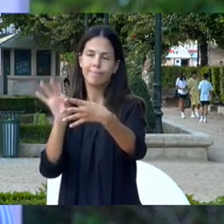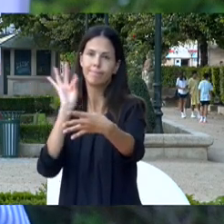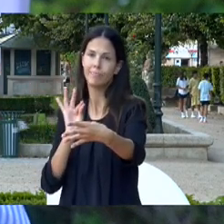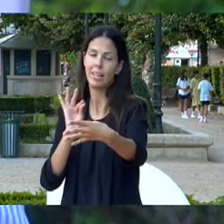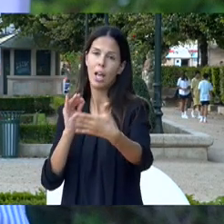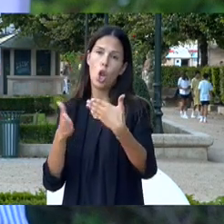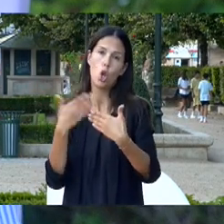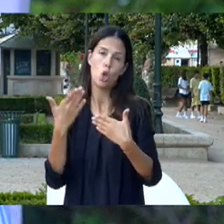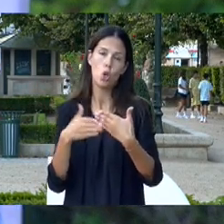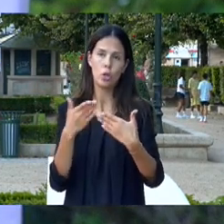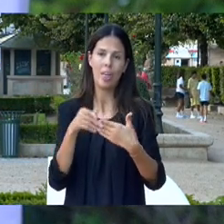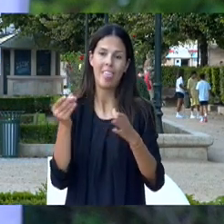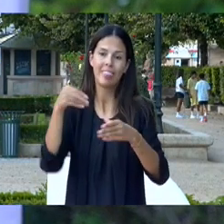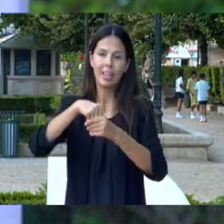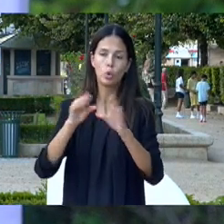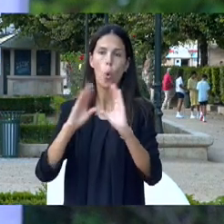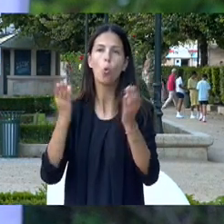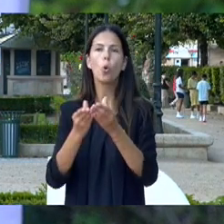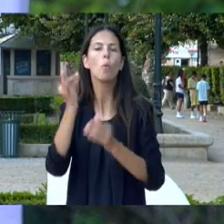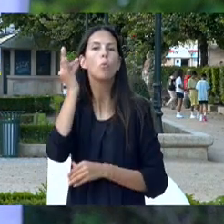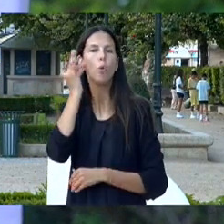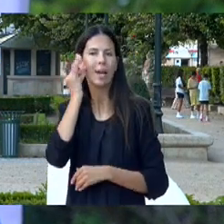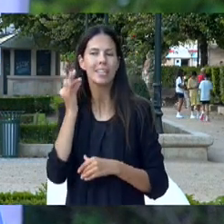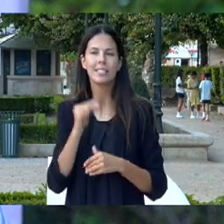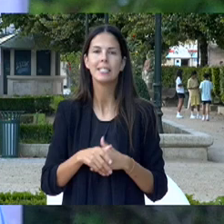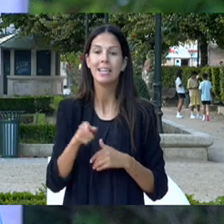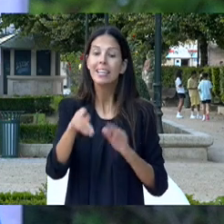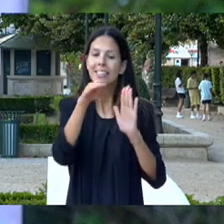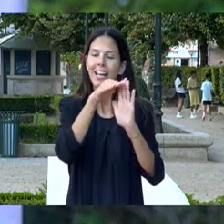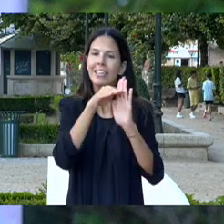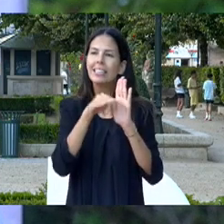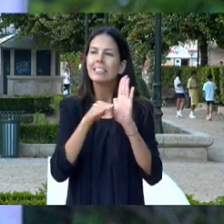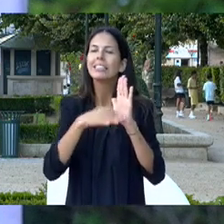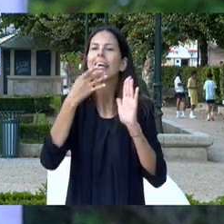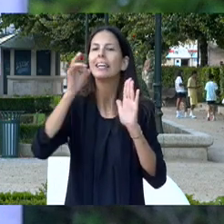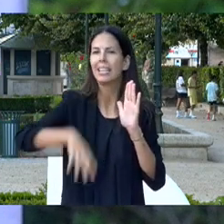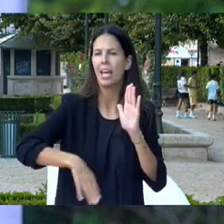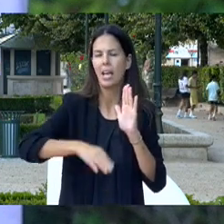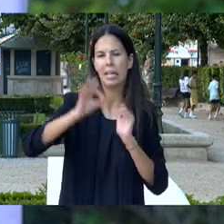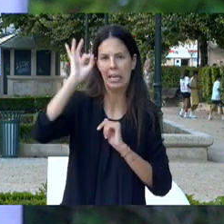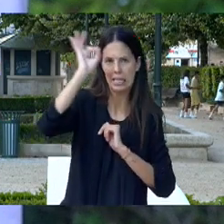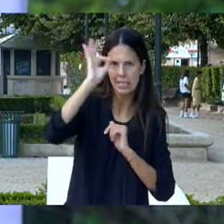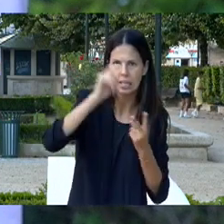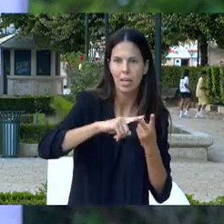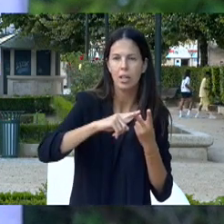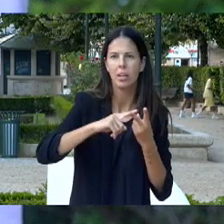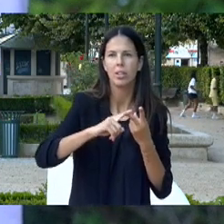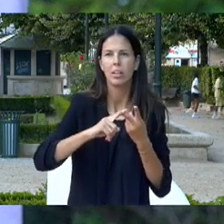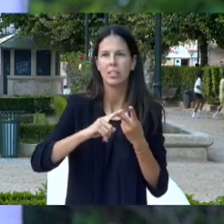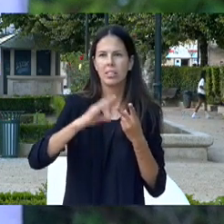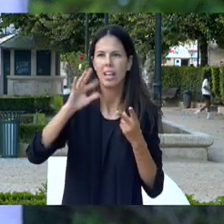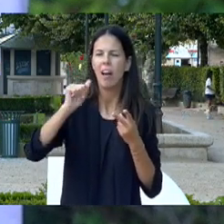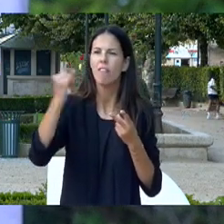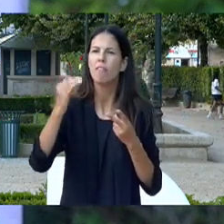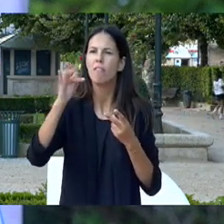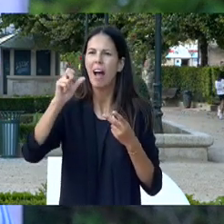de estar nese colectivo de mulleres. Que nesa lista, pois, estaban, lóxicamente, Castelao, Tafaldo, que falou